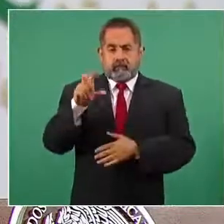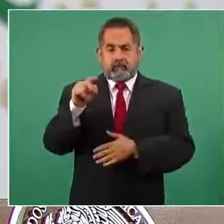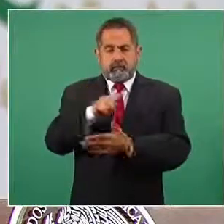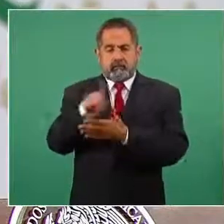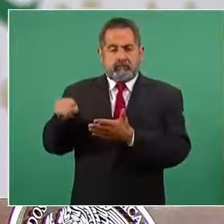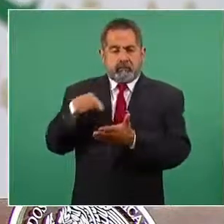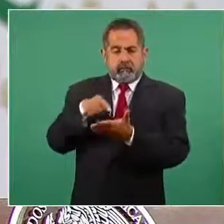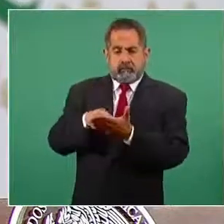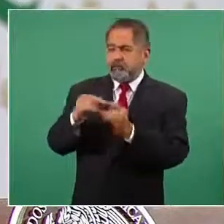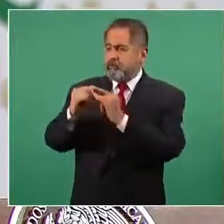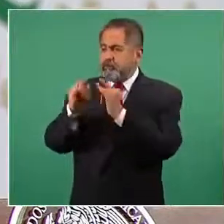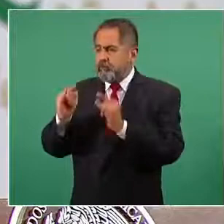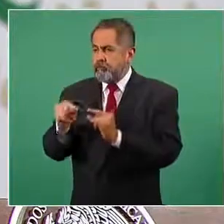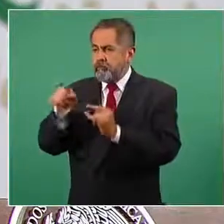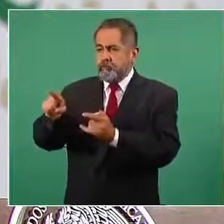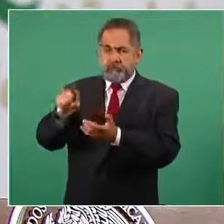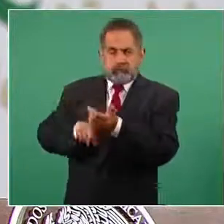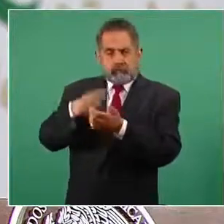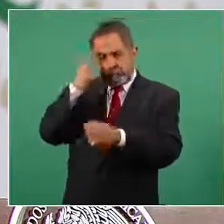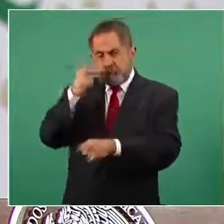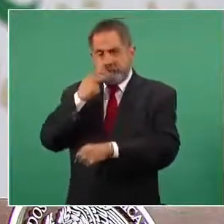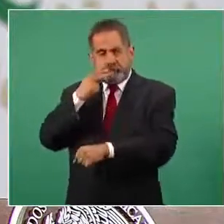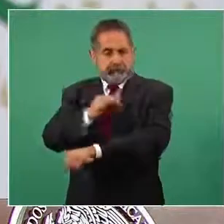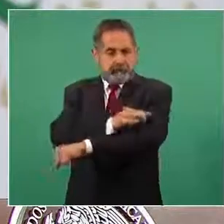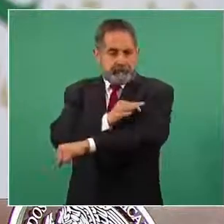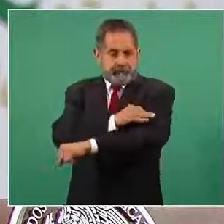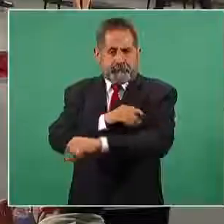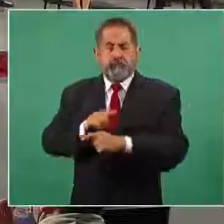centros de vacunación en